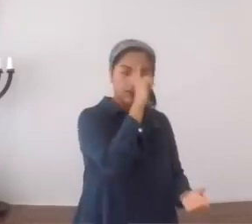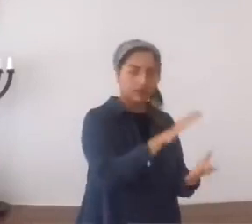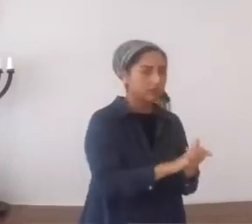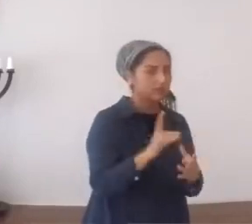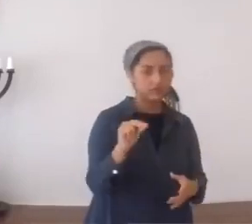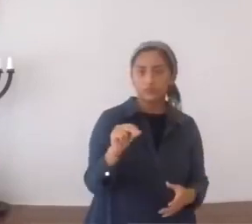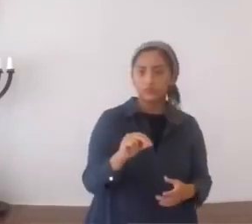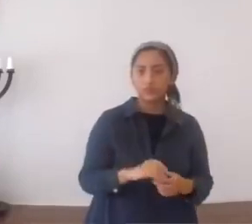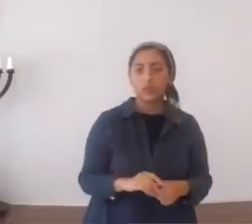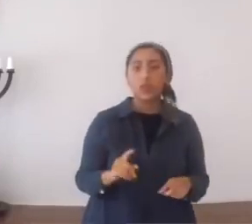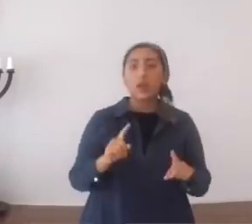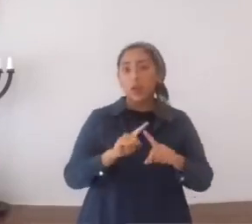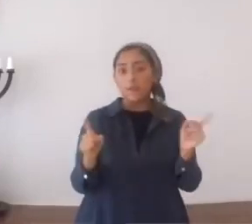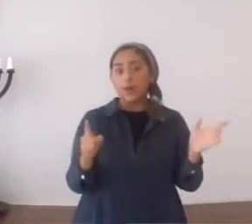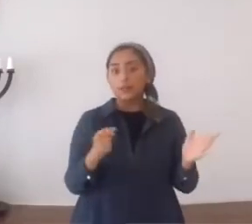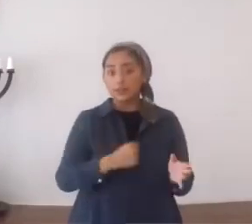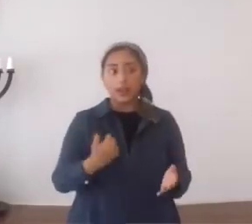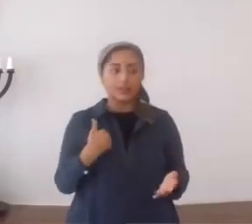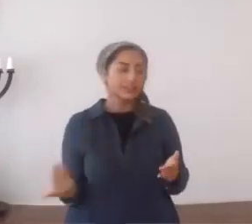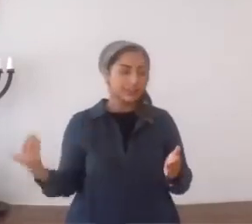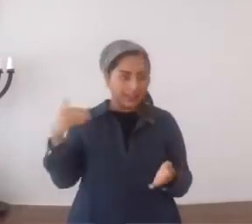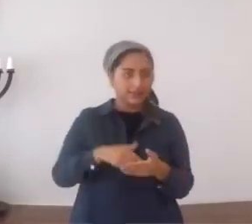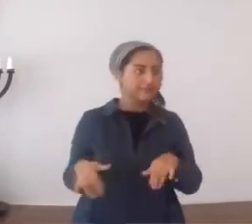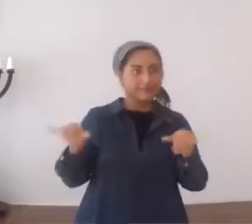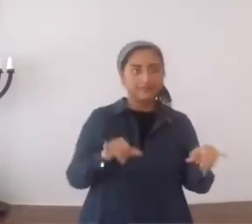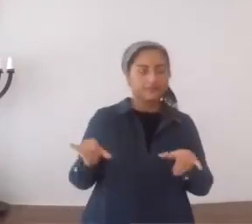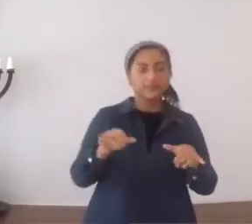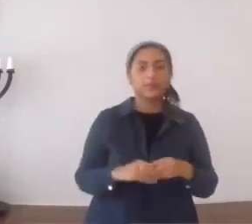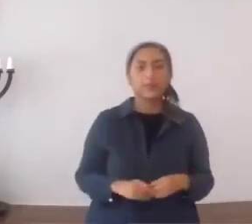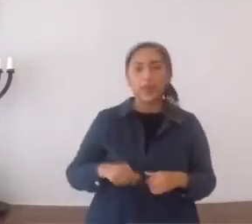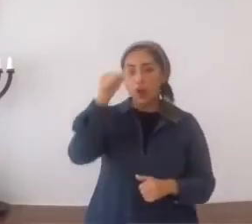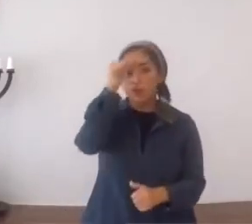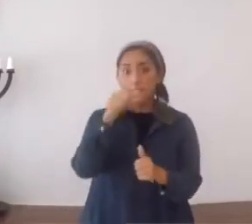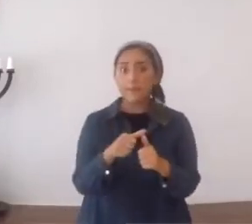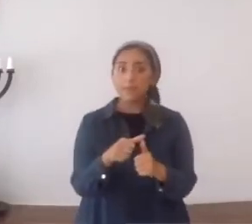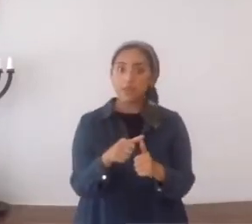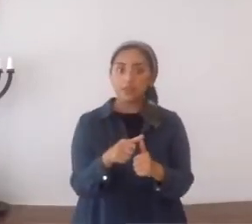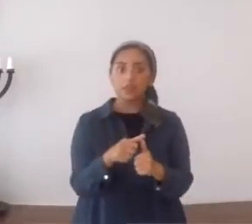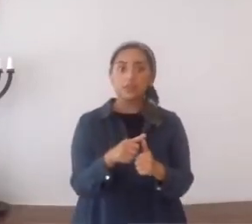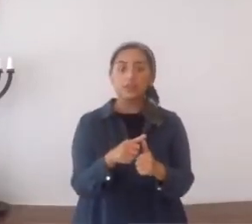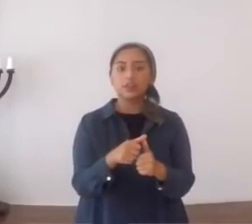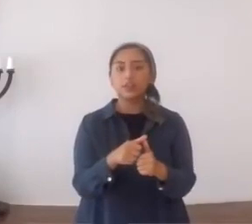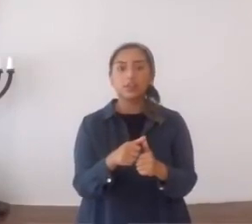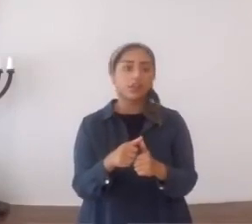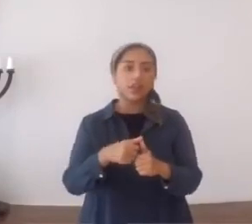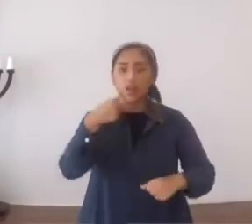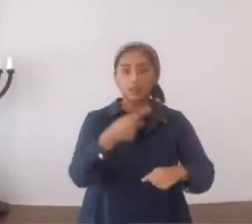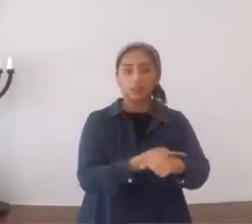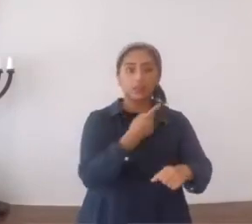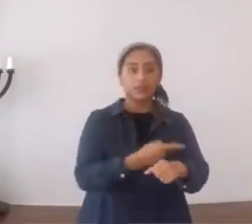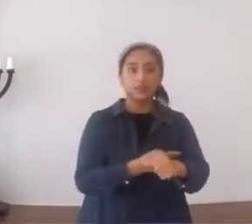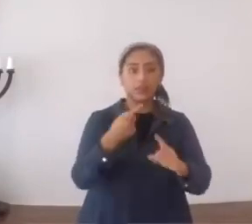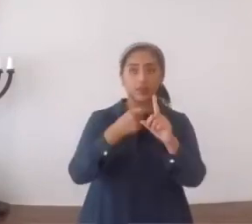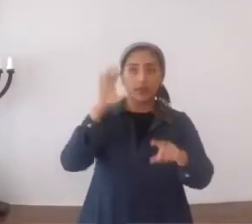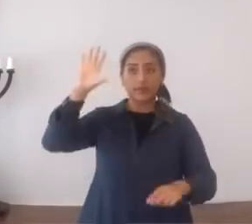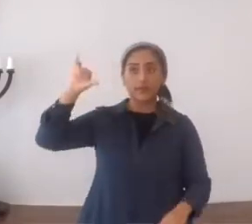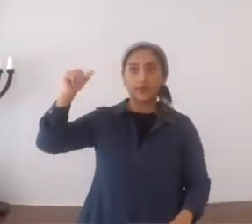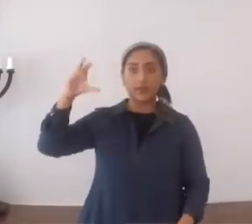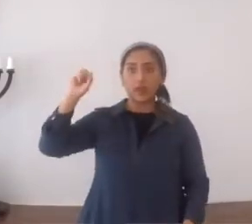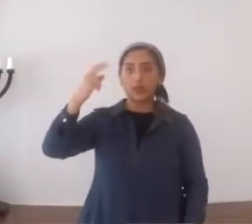otros no. Y perdón por la redundancia. Recuerda, las ovejas de